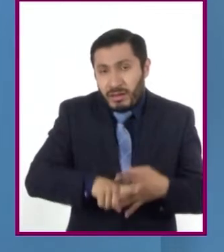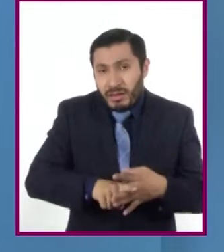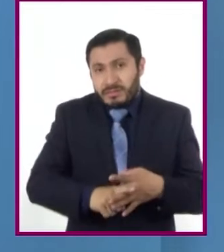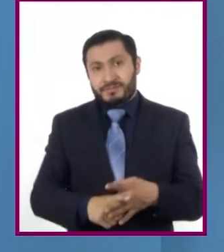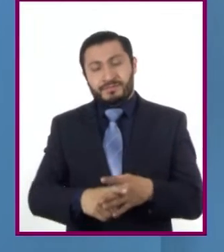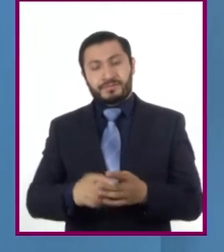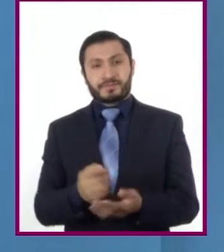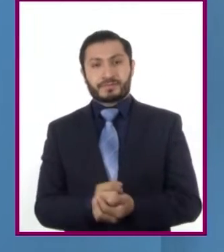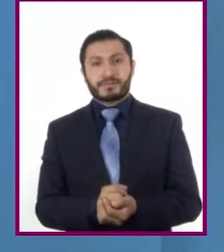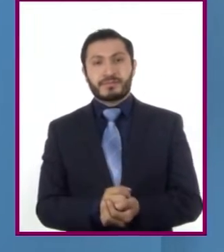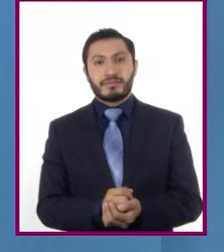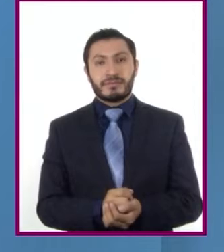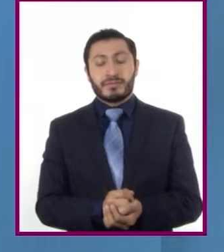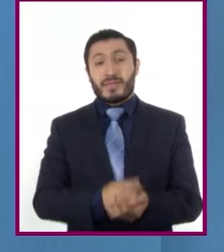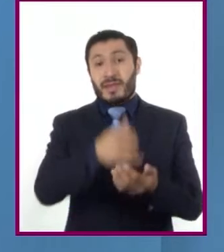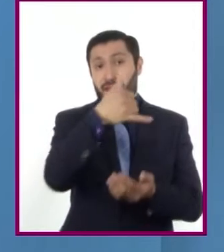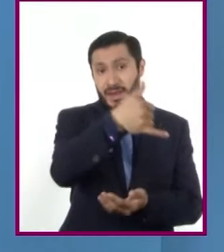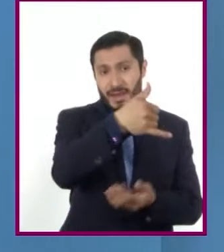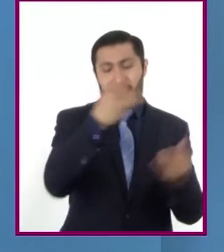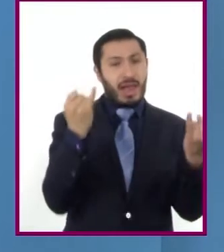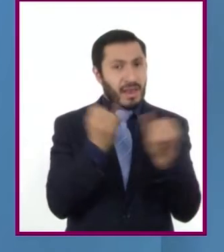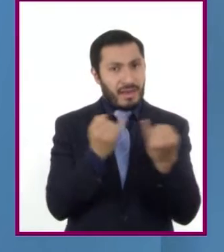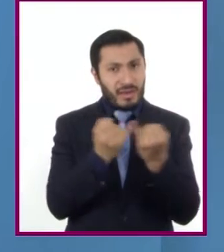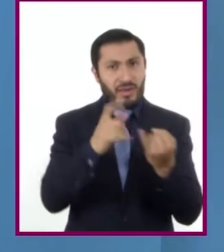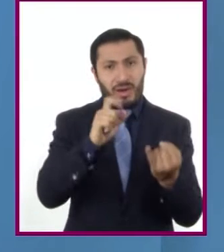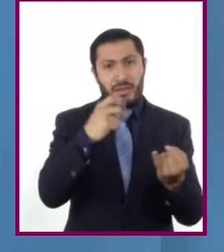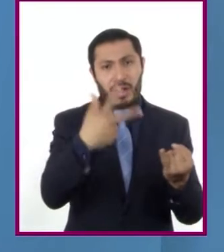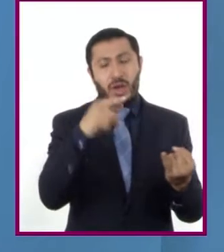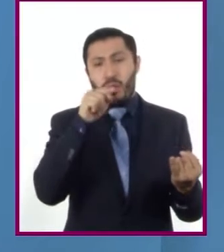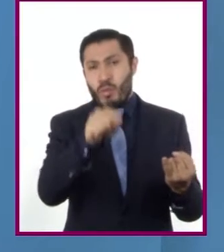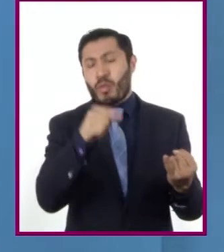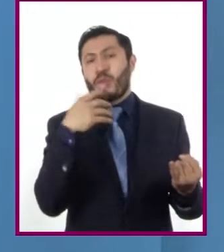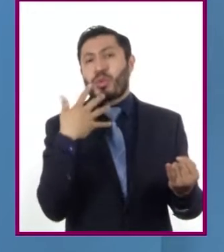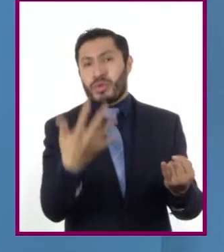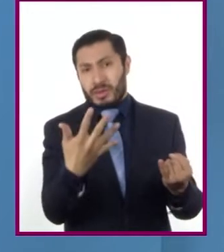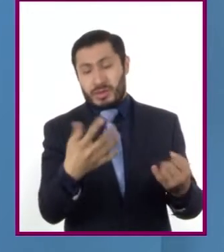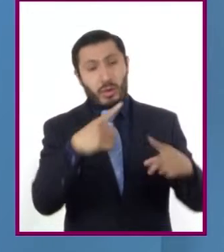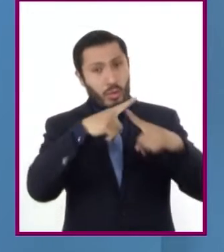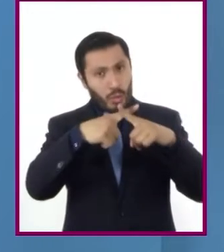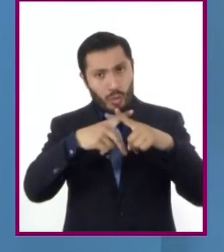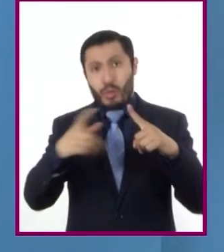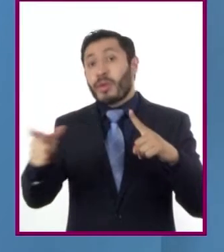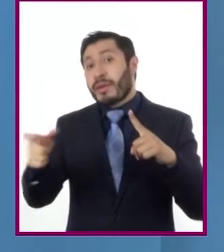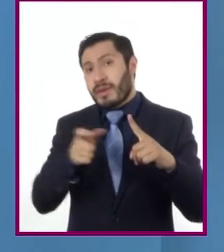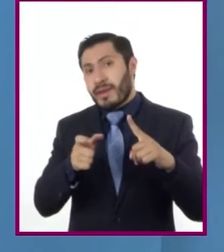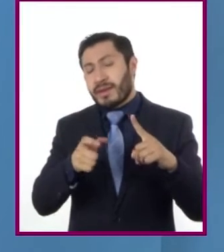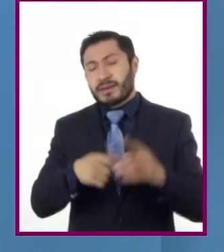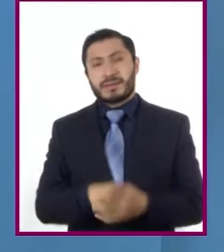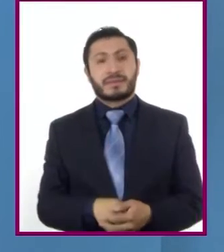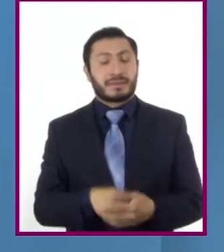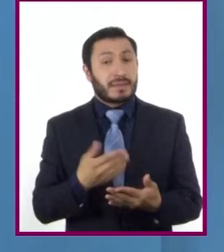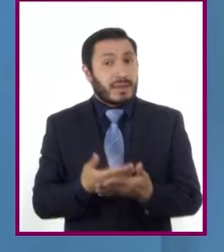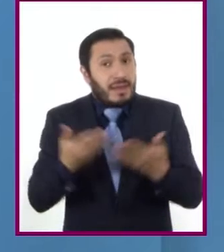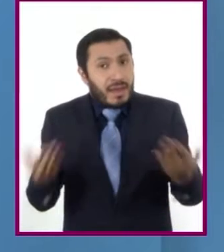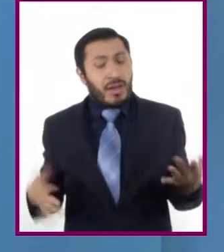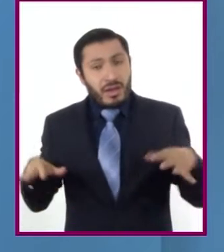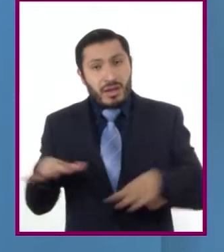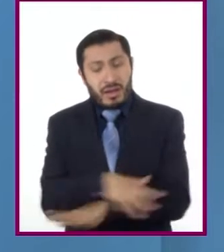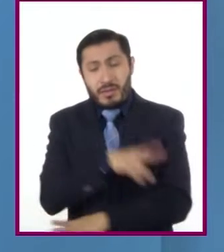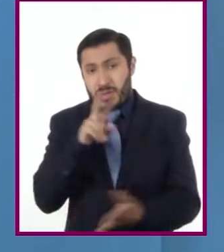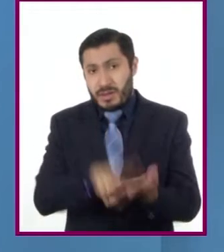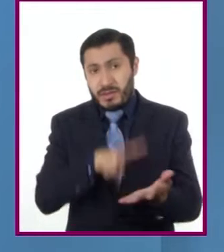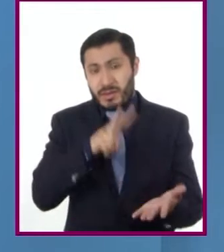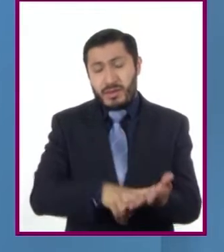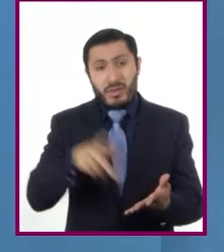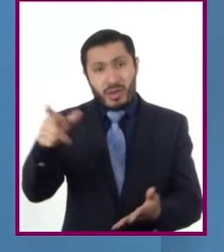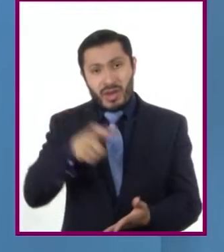proporcionalidad directa, y igual a 28.5 por x. Ahora sustituiremos el valor de